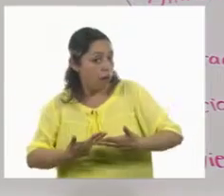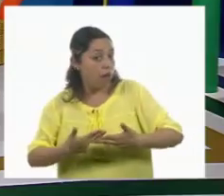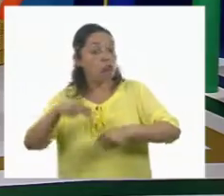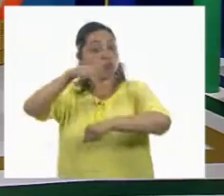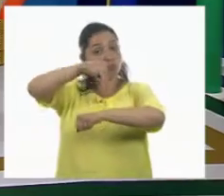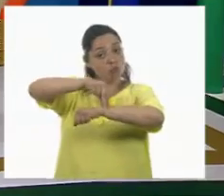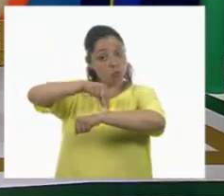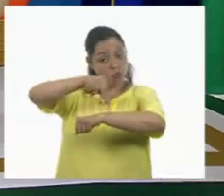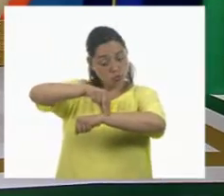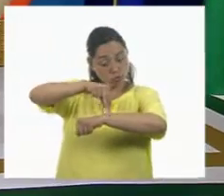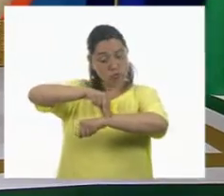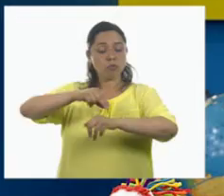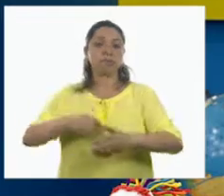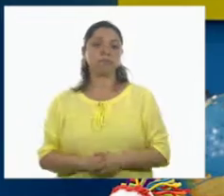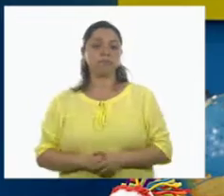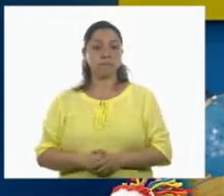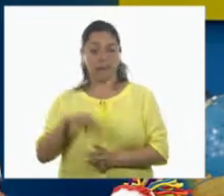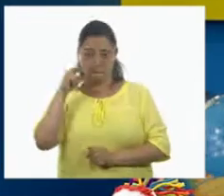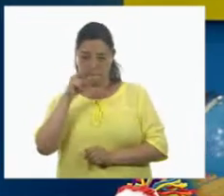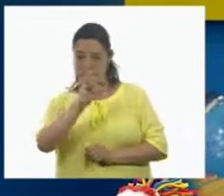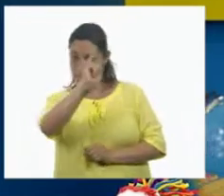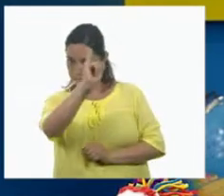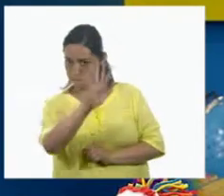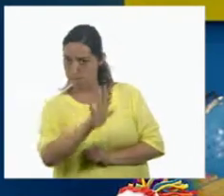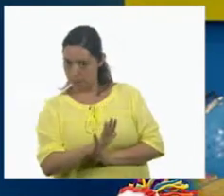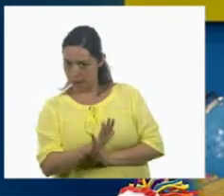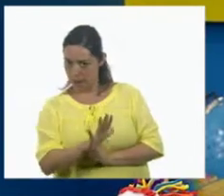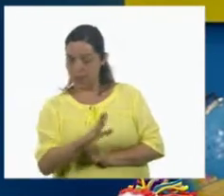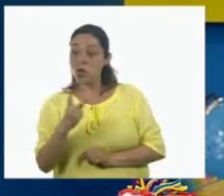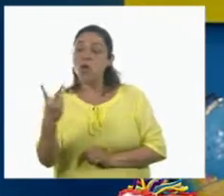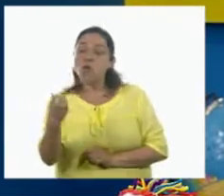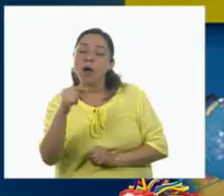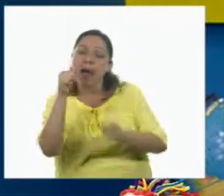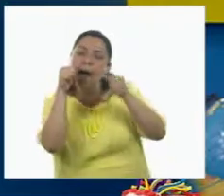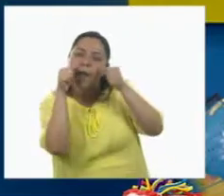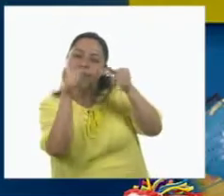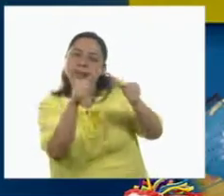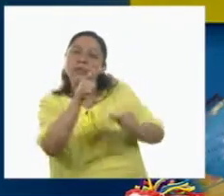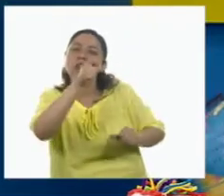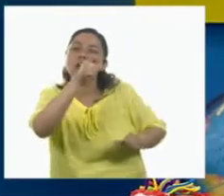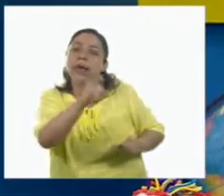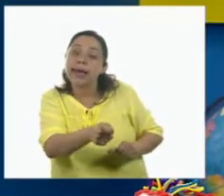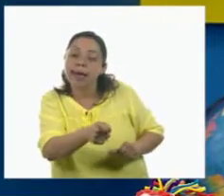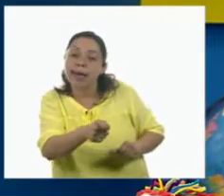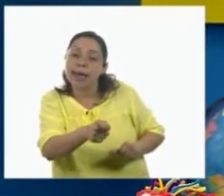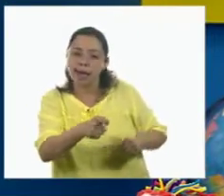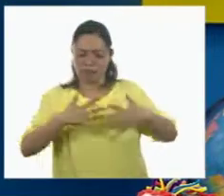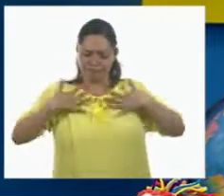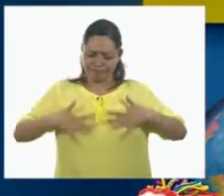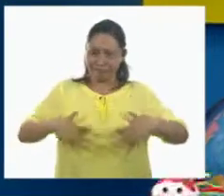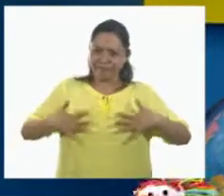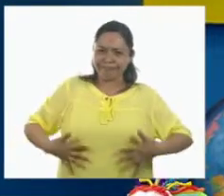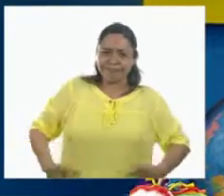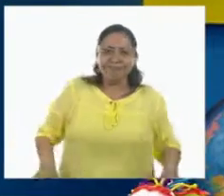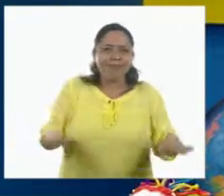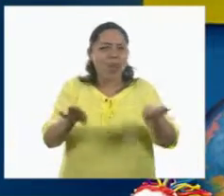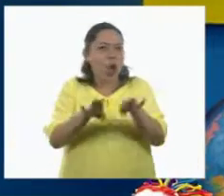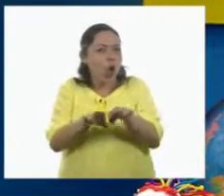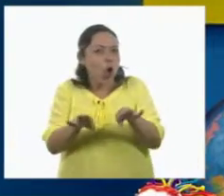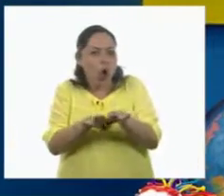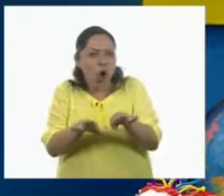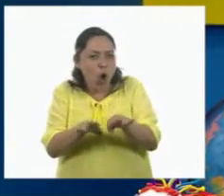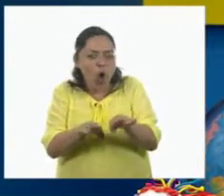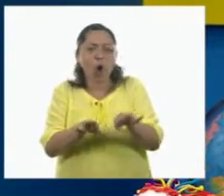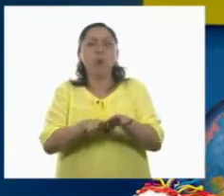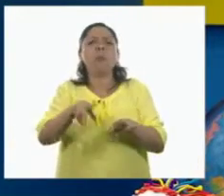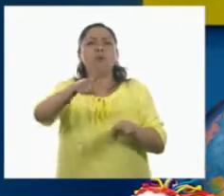médicos. Vamos a ver la siguiente imagen y lo que quiero que pongan atención es en la vestimenta, en qué está haciendo